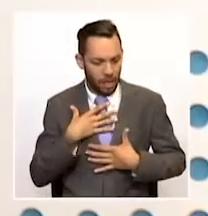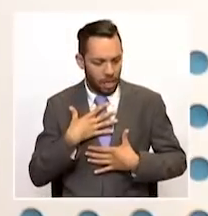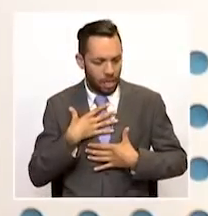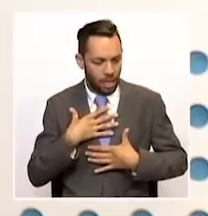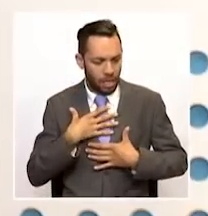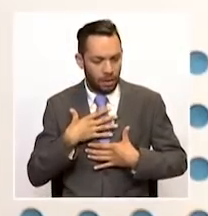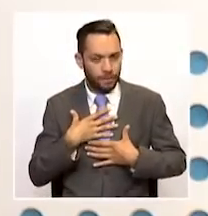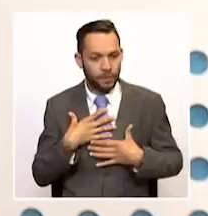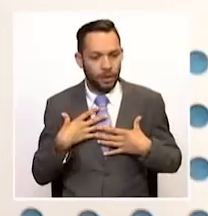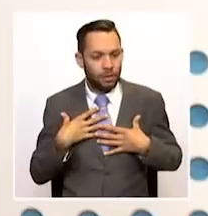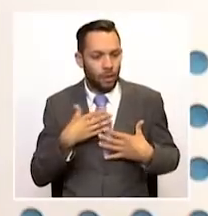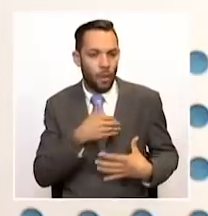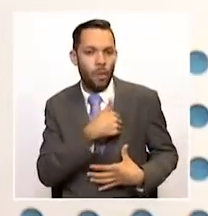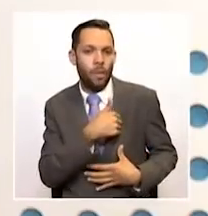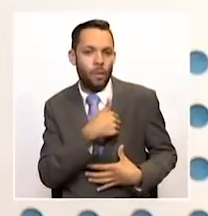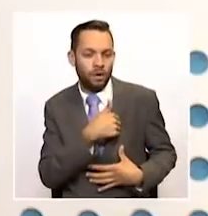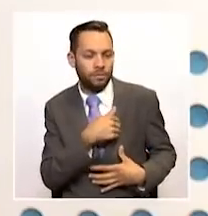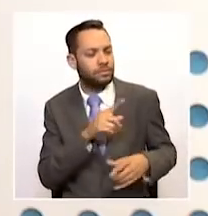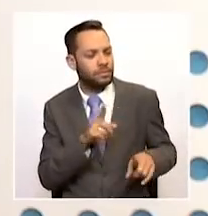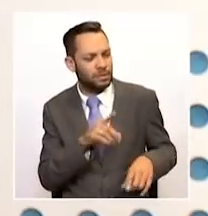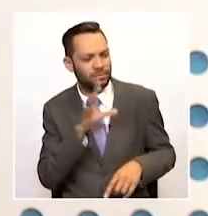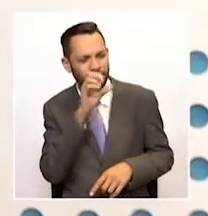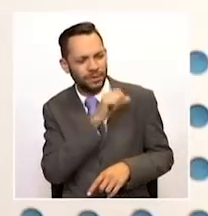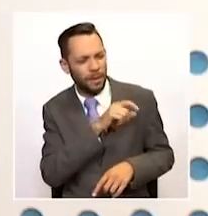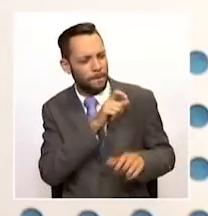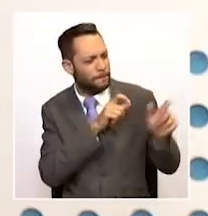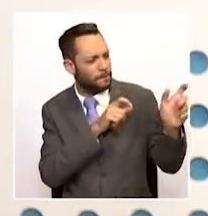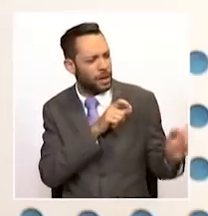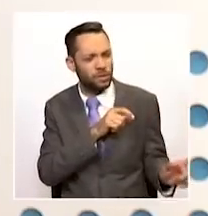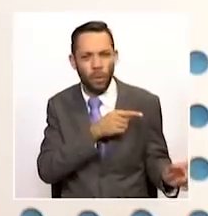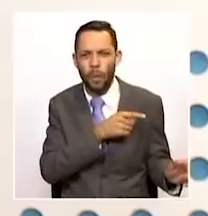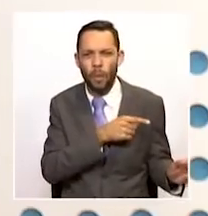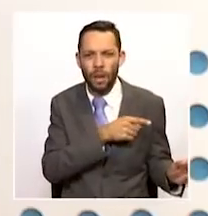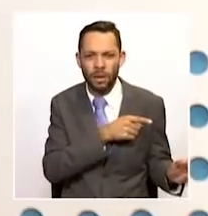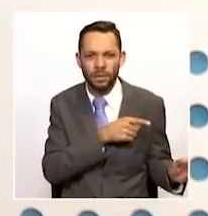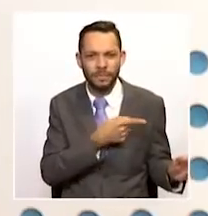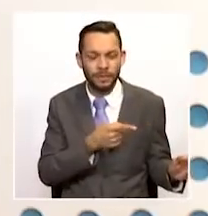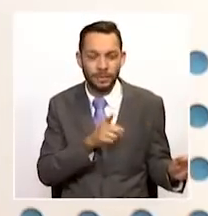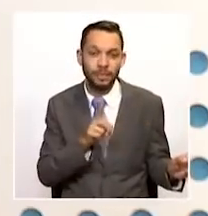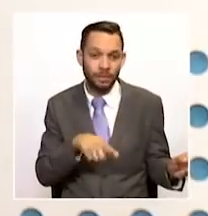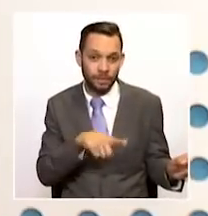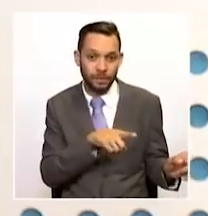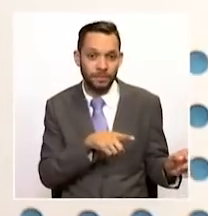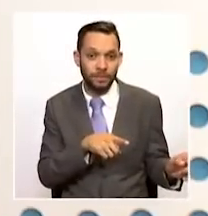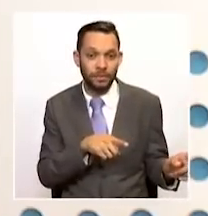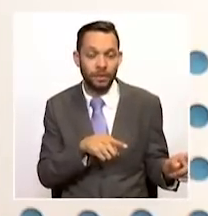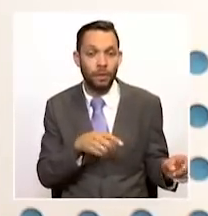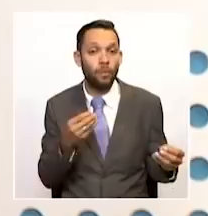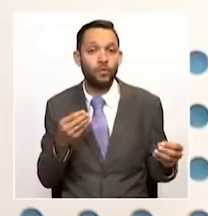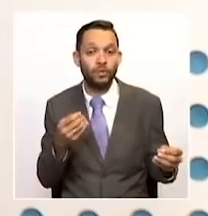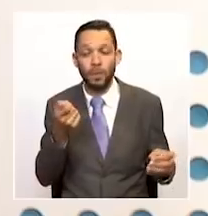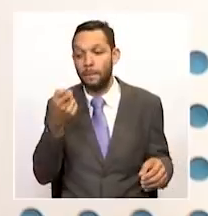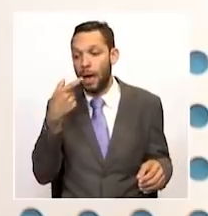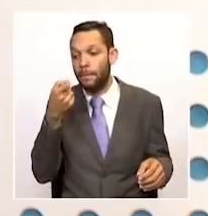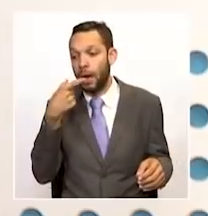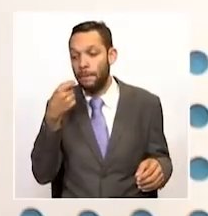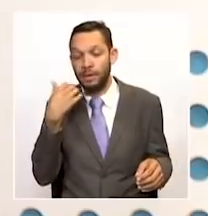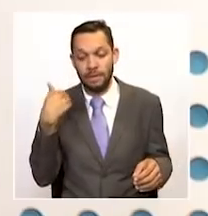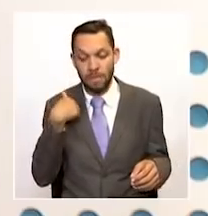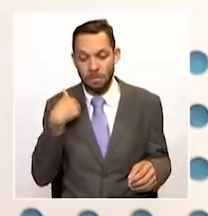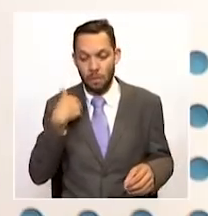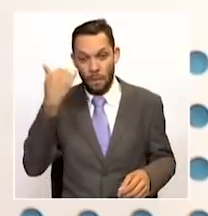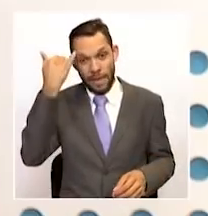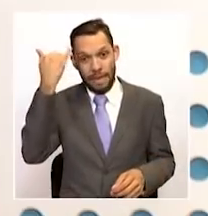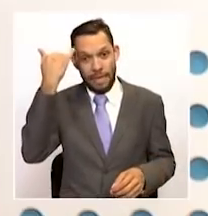cardíaca también hay que tener en cuenta del paciente que también abusa de los medicamentos de los que se auto formulan